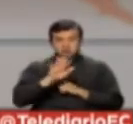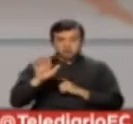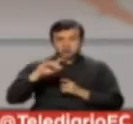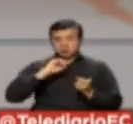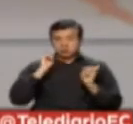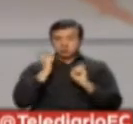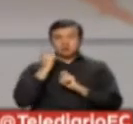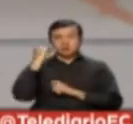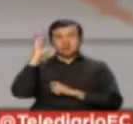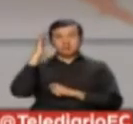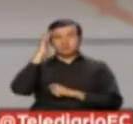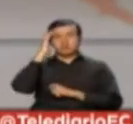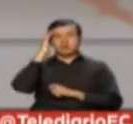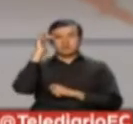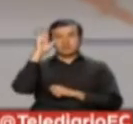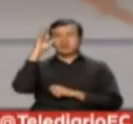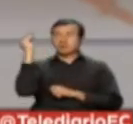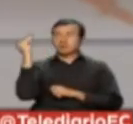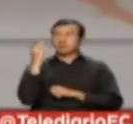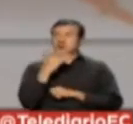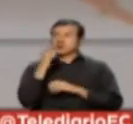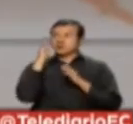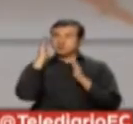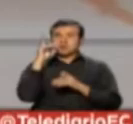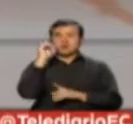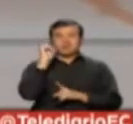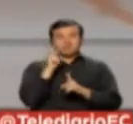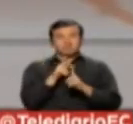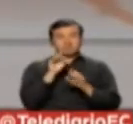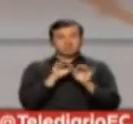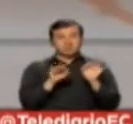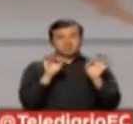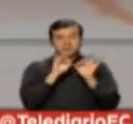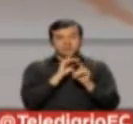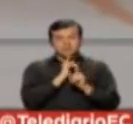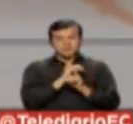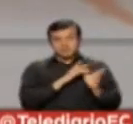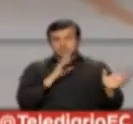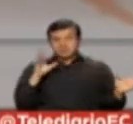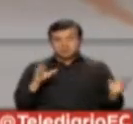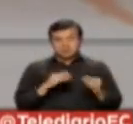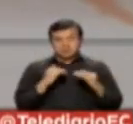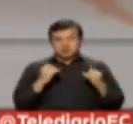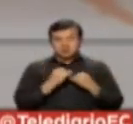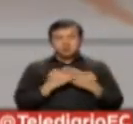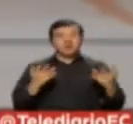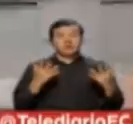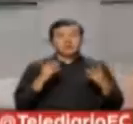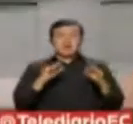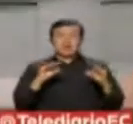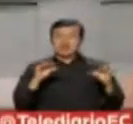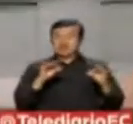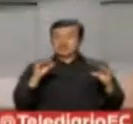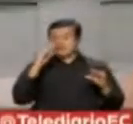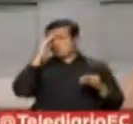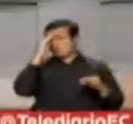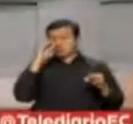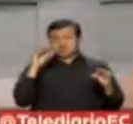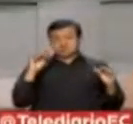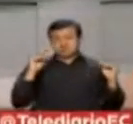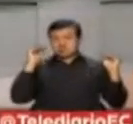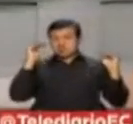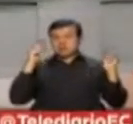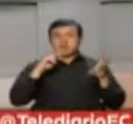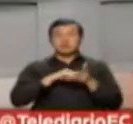giro hacia preocuparse más por los chicos eso creo que es un tema muy importante ahora todo lo que estamos hablando va hacia la calidad de la educación no